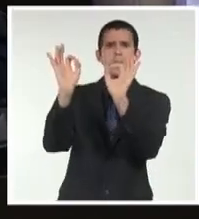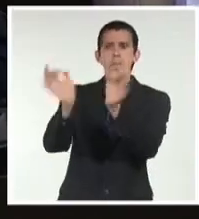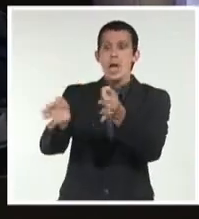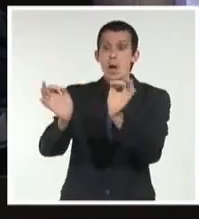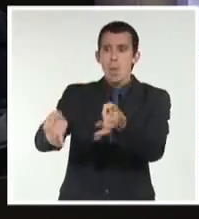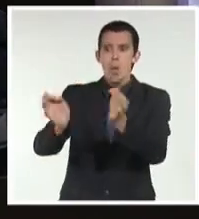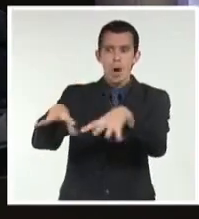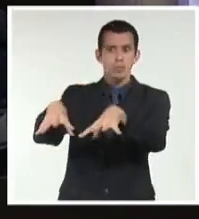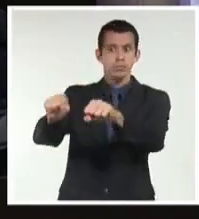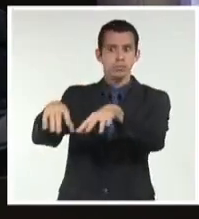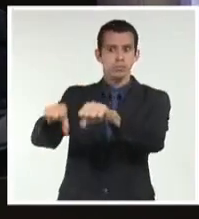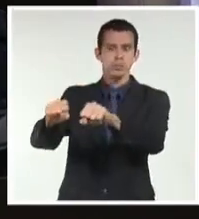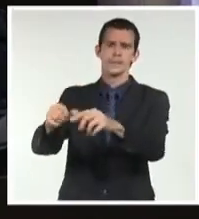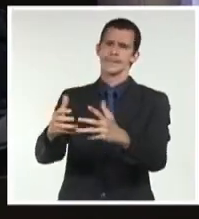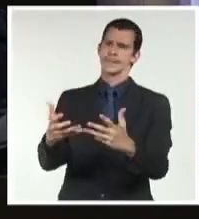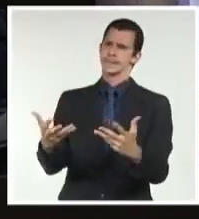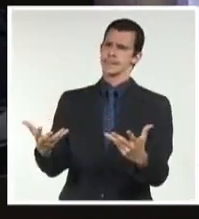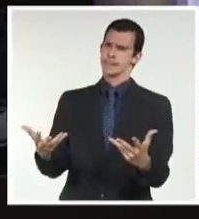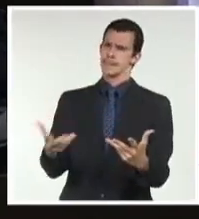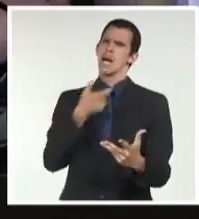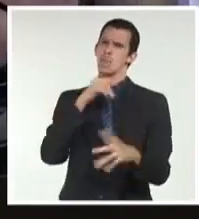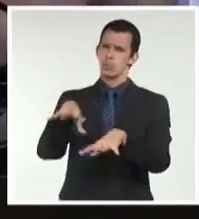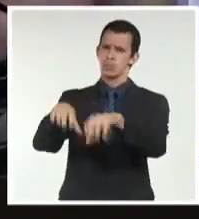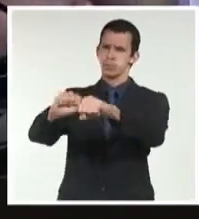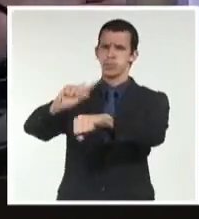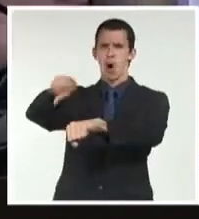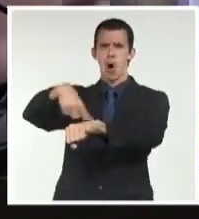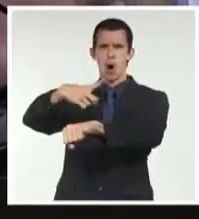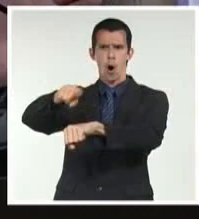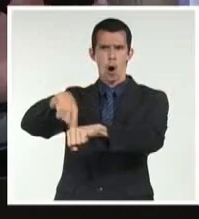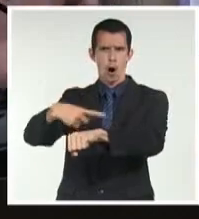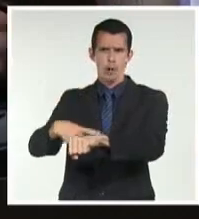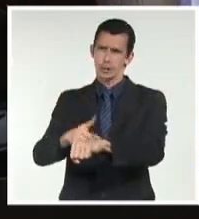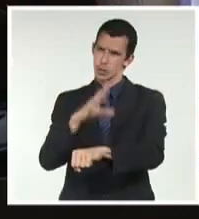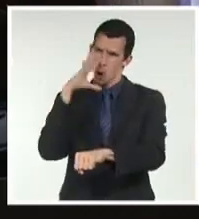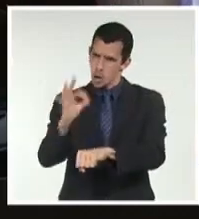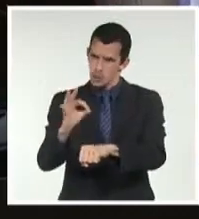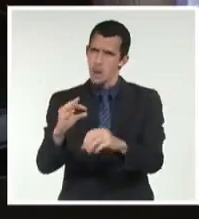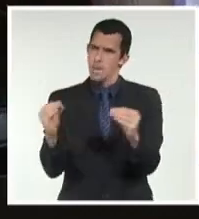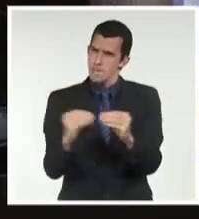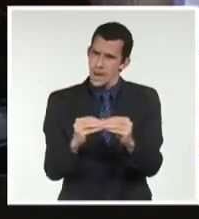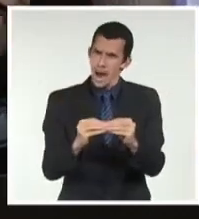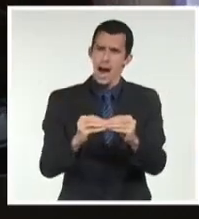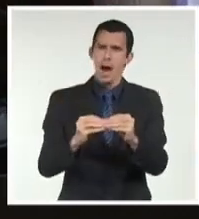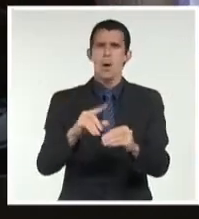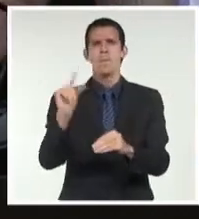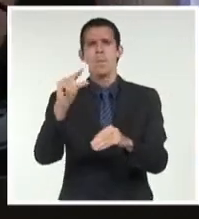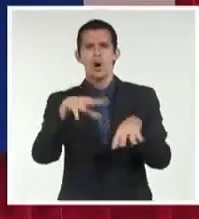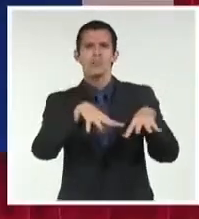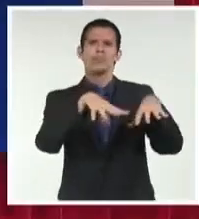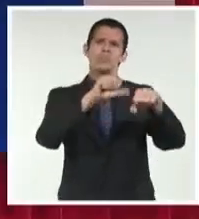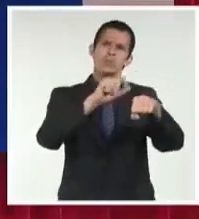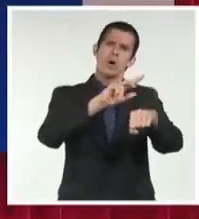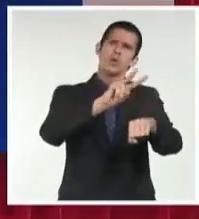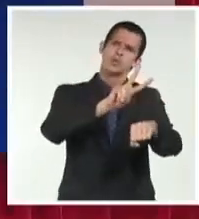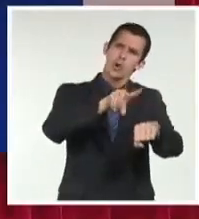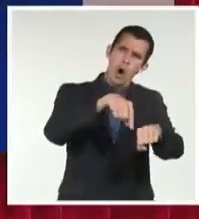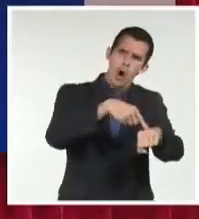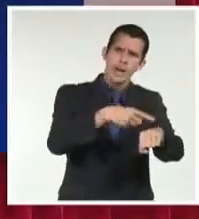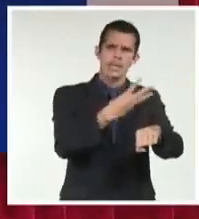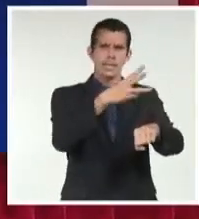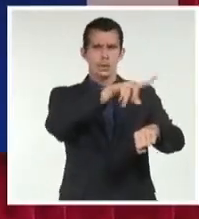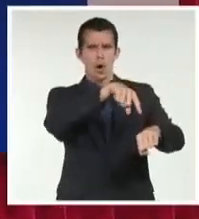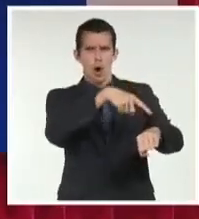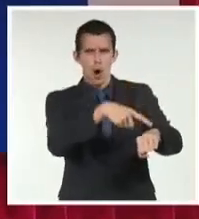sea lo menos prolongada posible y se pueda repartir en el tiempo del día, para que la gente también se pueda planificar mejor las cosas